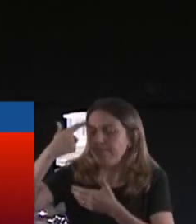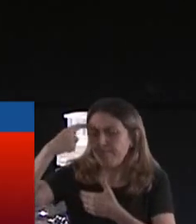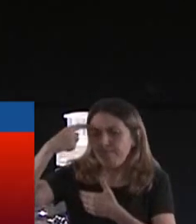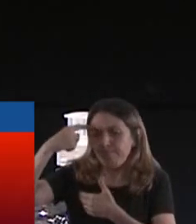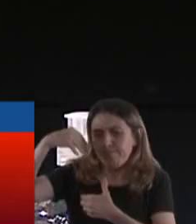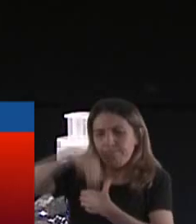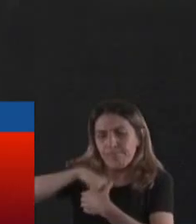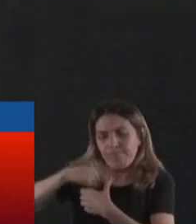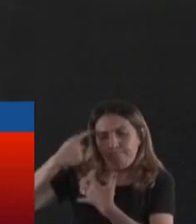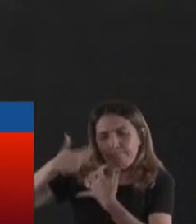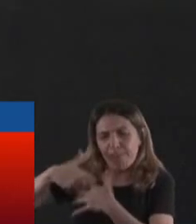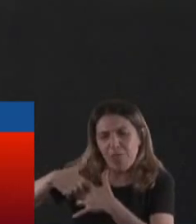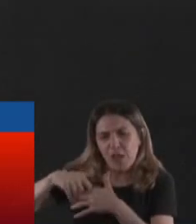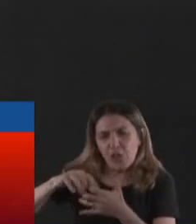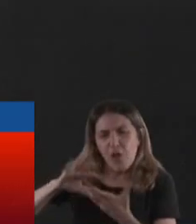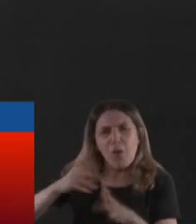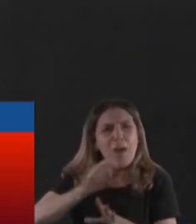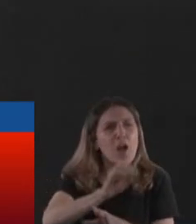revisión, ¿cómo se llama? De